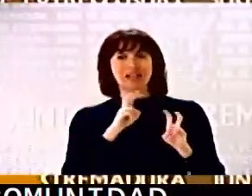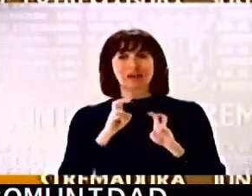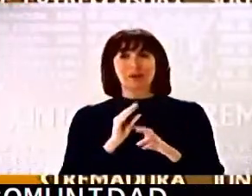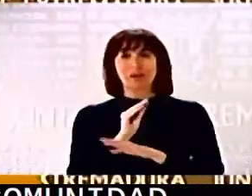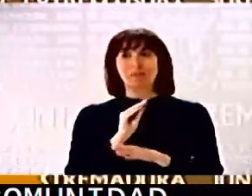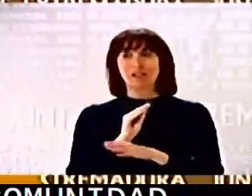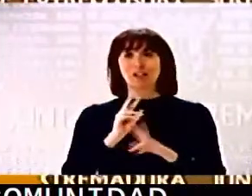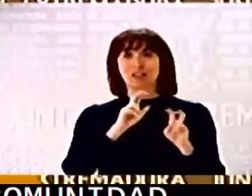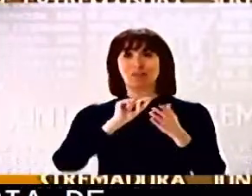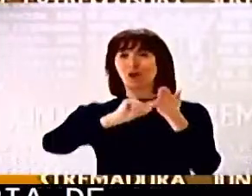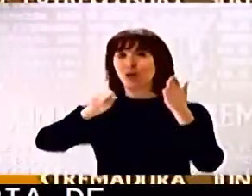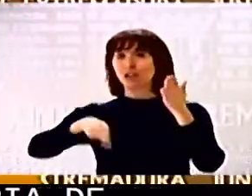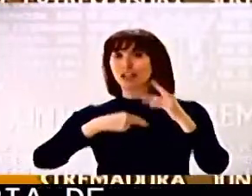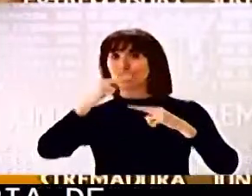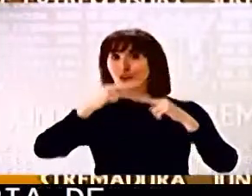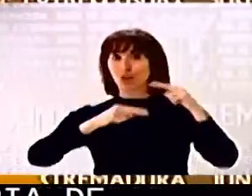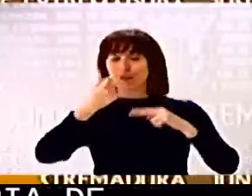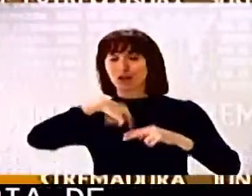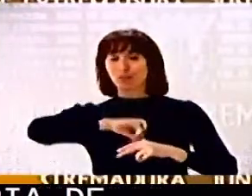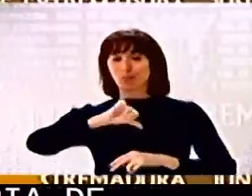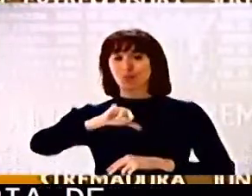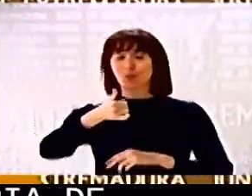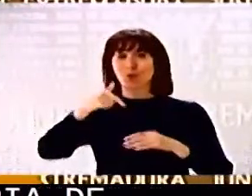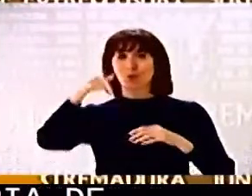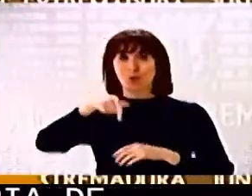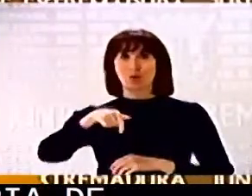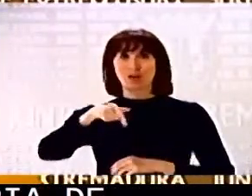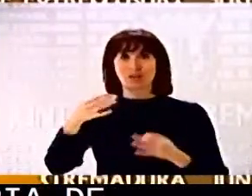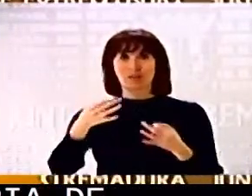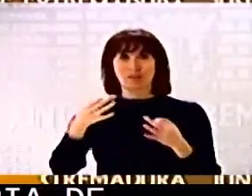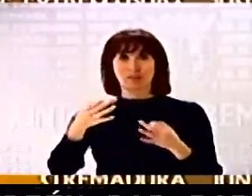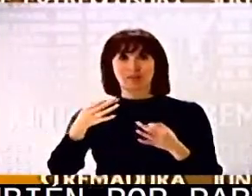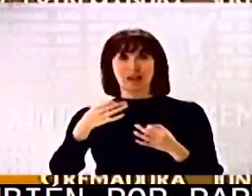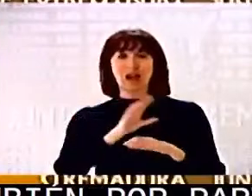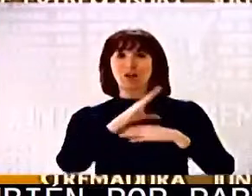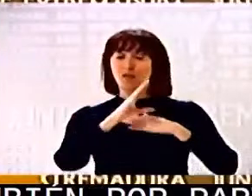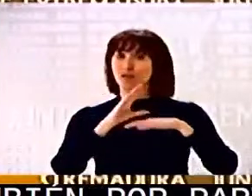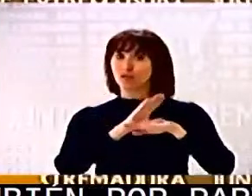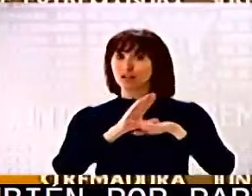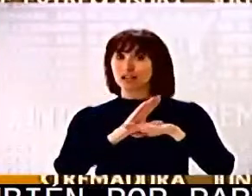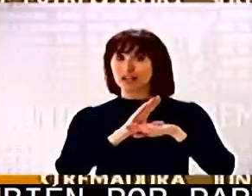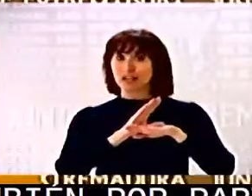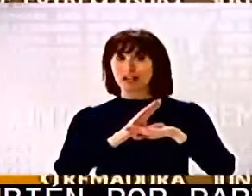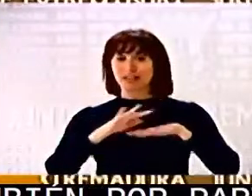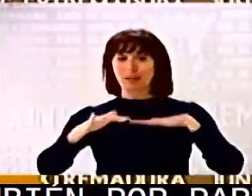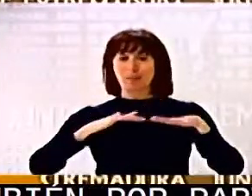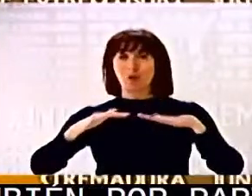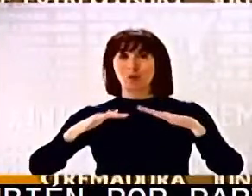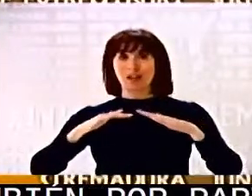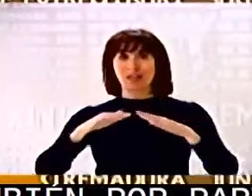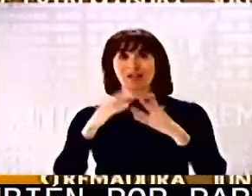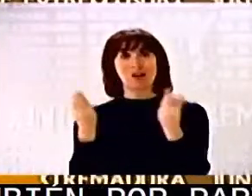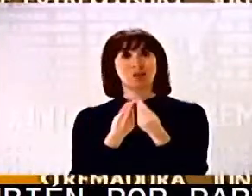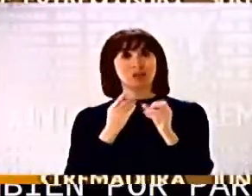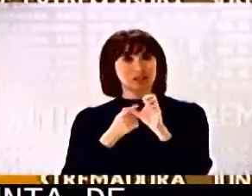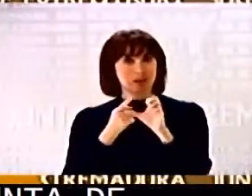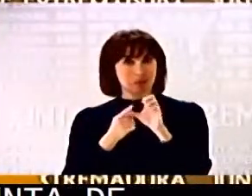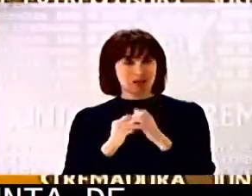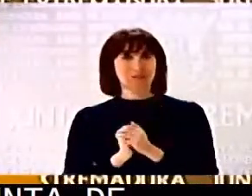materia de contratación de obras aprobamos hoy también por parte de la Consejería de Movilidad de la Junta de